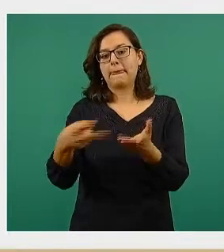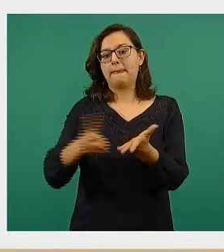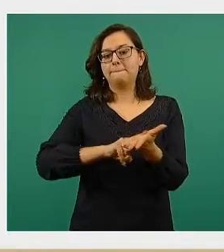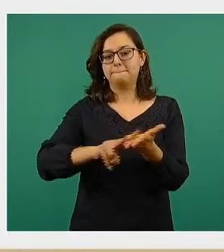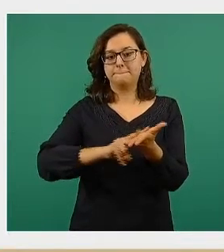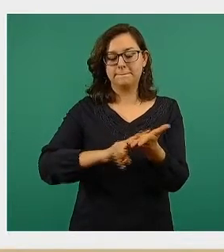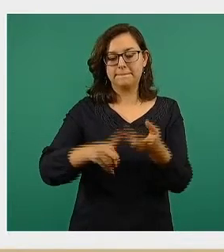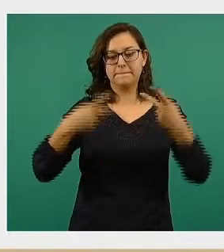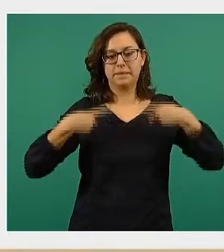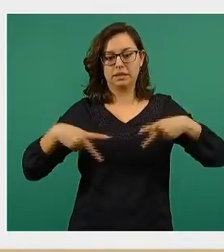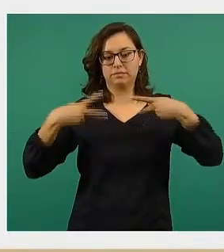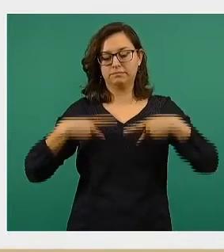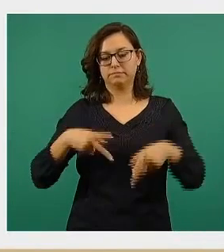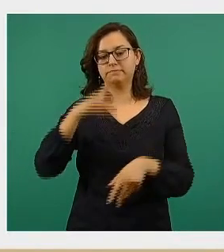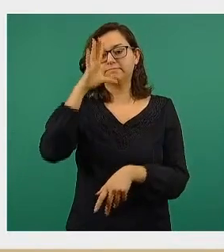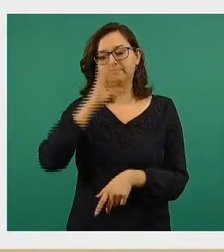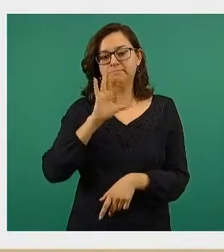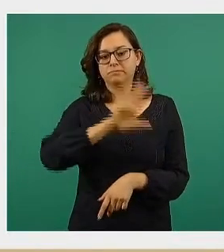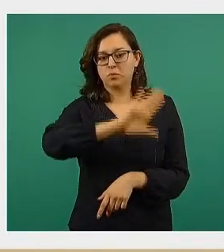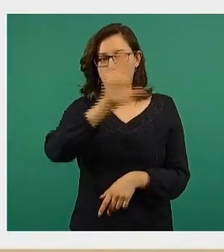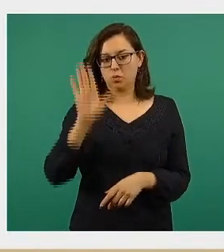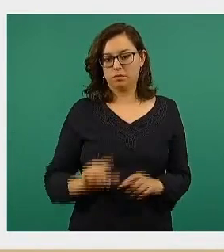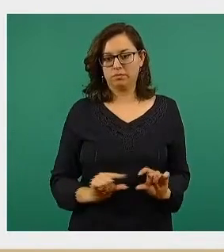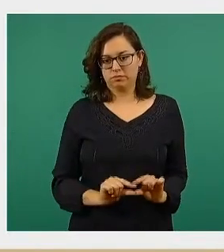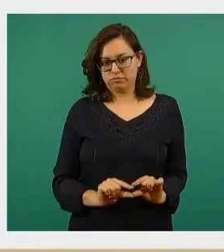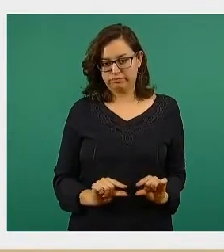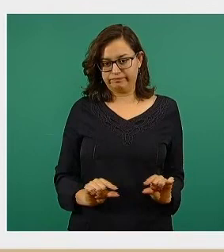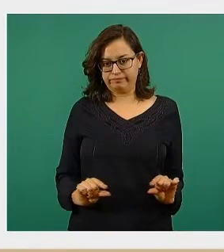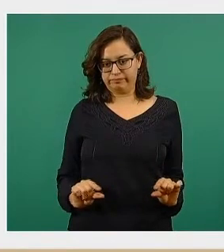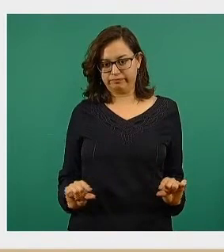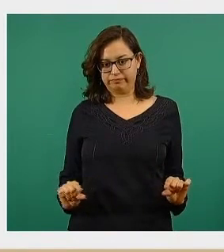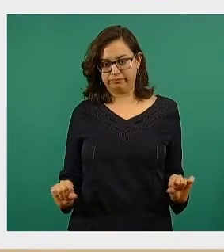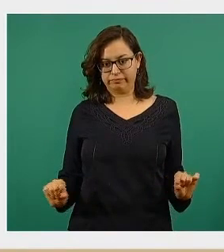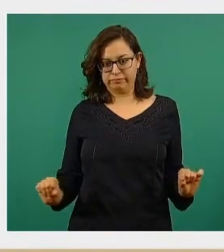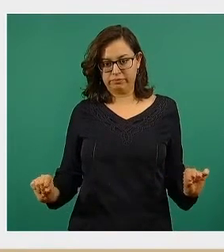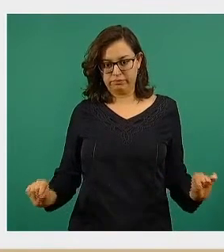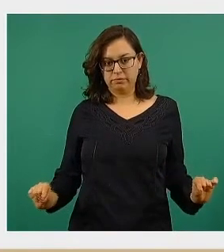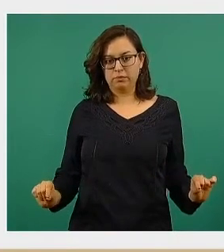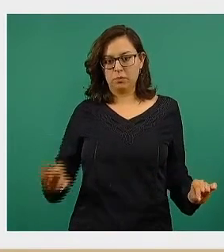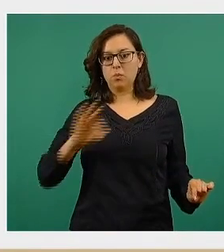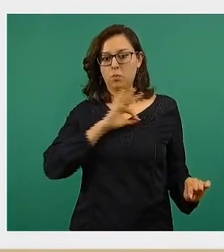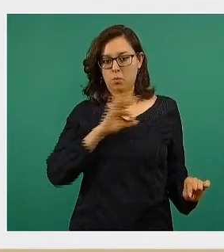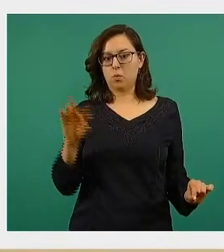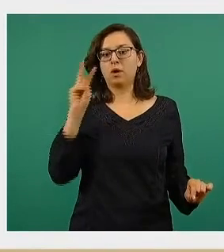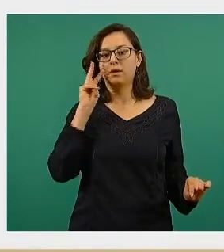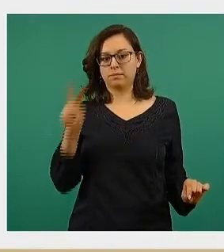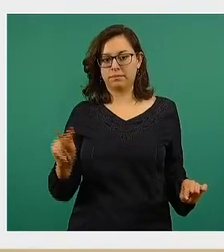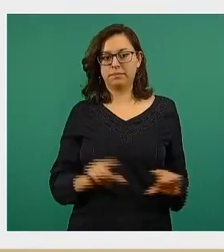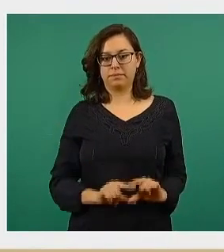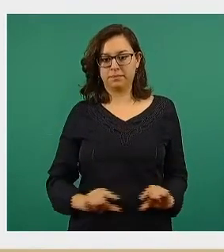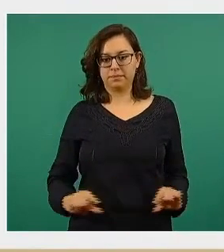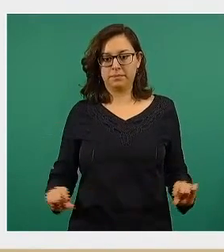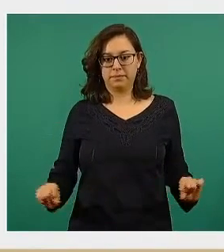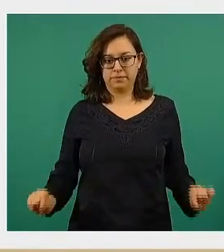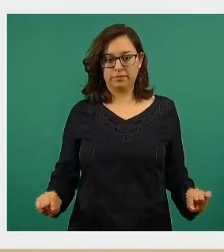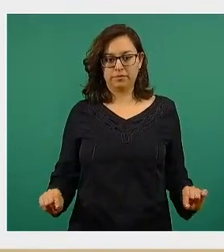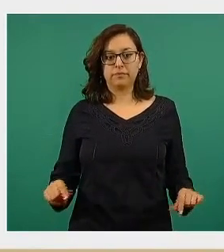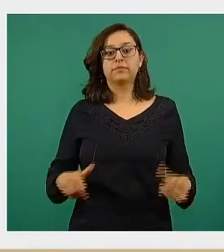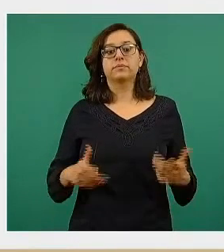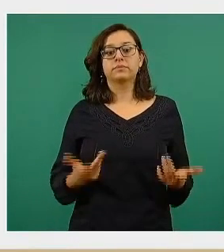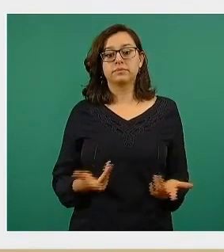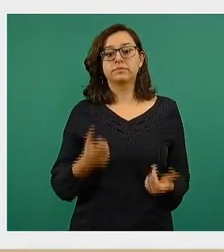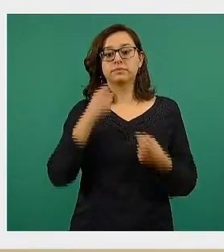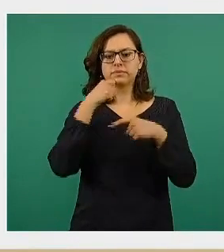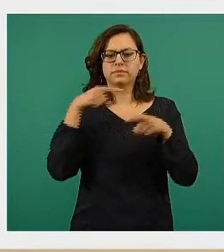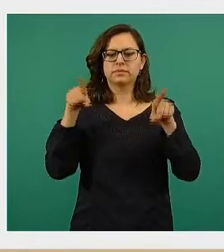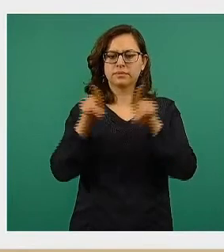tiempo en una dimensión mucho menor, están representadas en las columnas de color verde oscuro, y en la línea